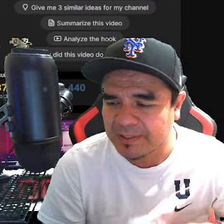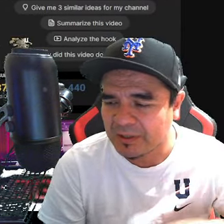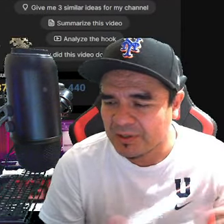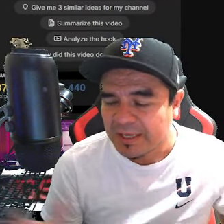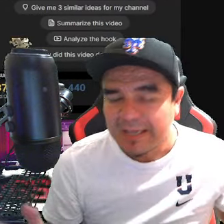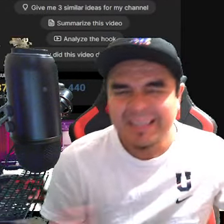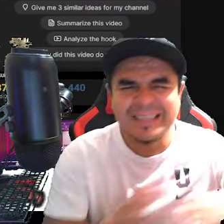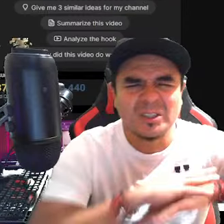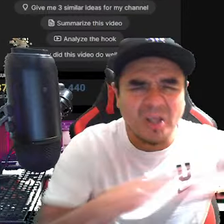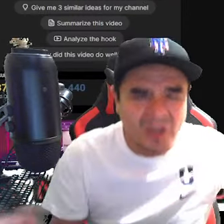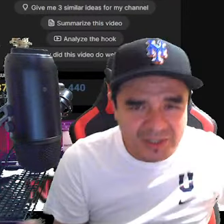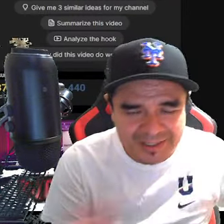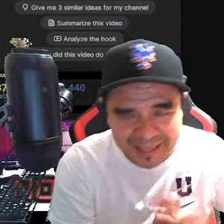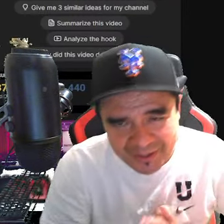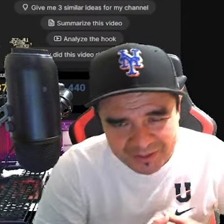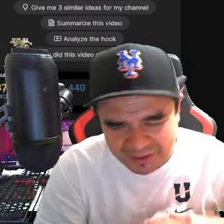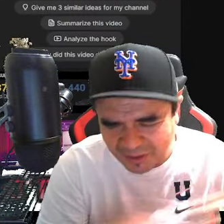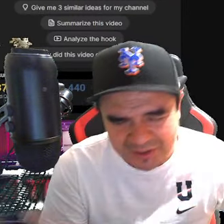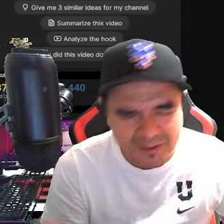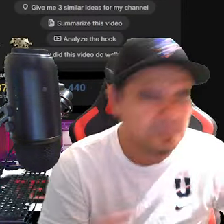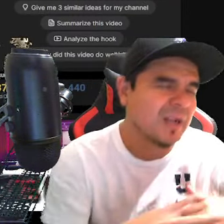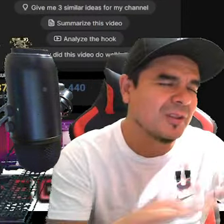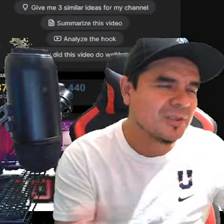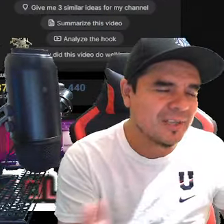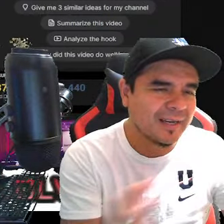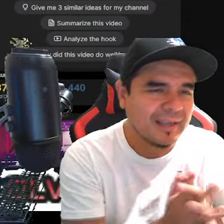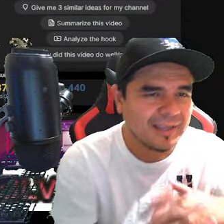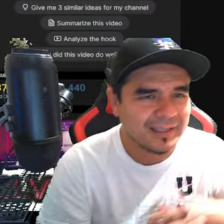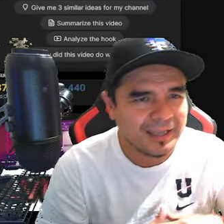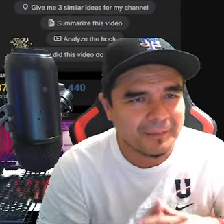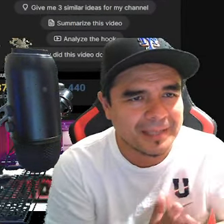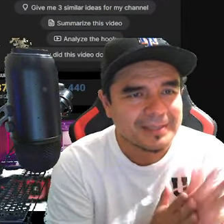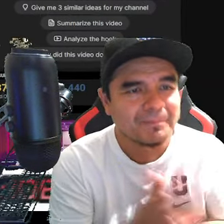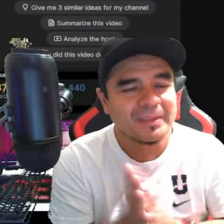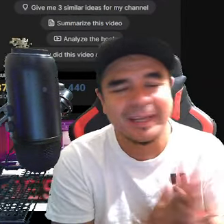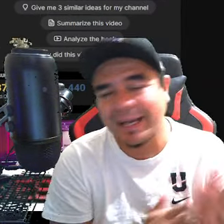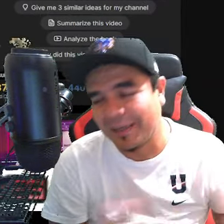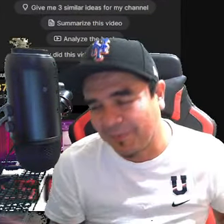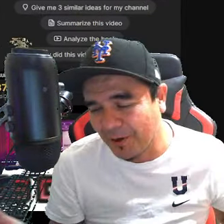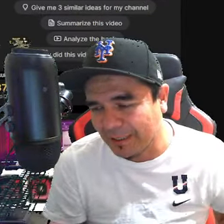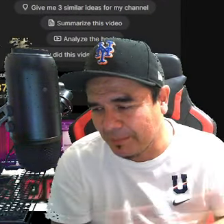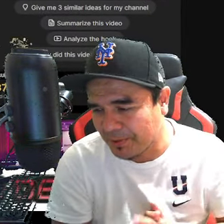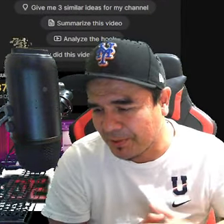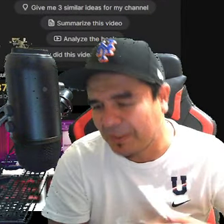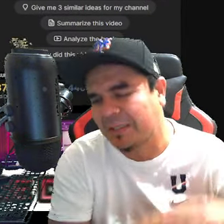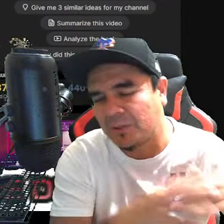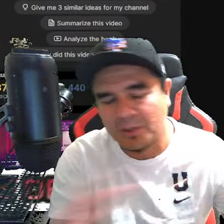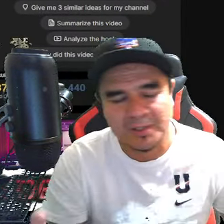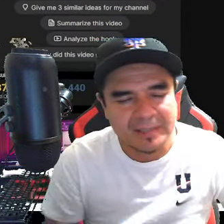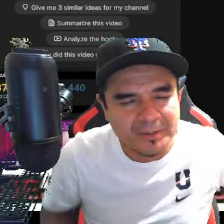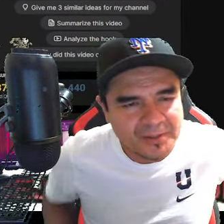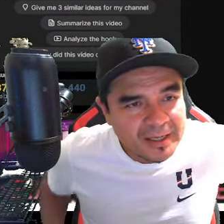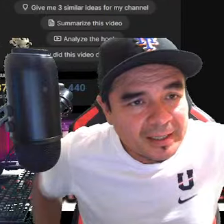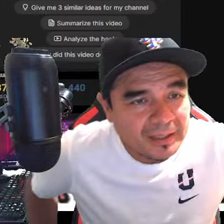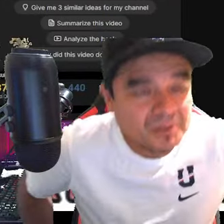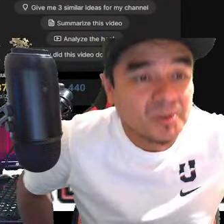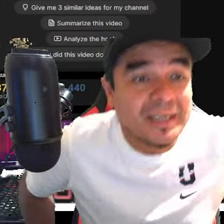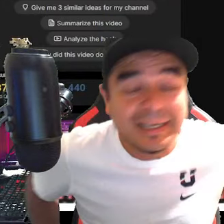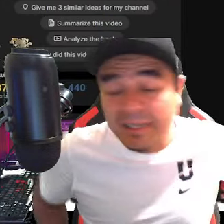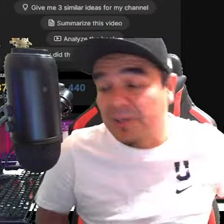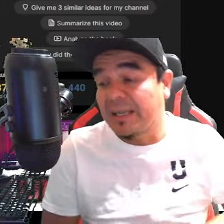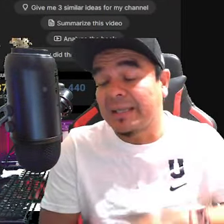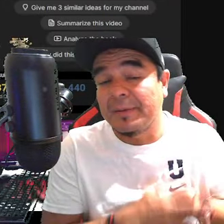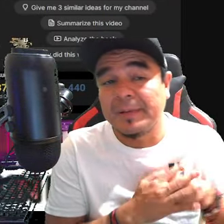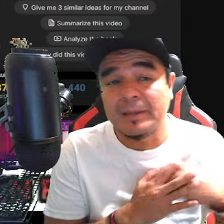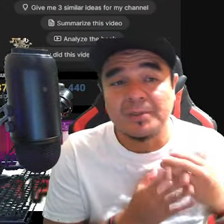hermanos paisanos en todos los estados, de todos los estados, para no ser nada más de California, pues obviamente a todos los estados que nos escuchan.